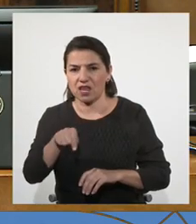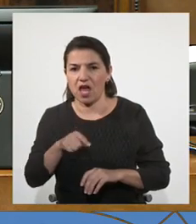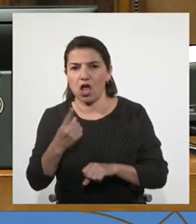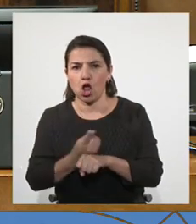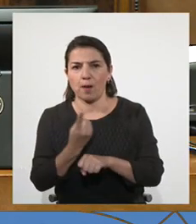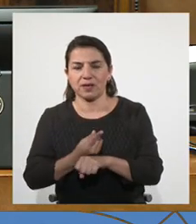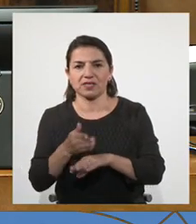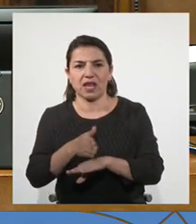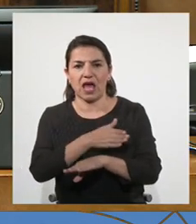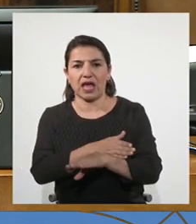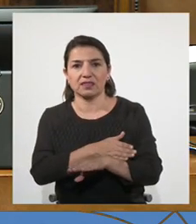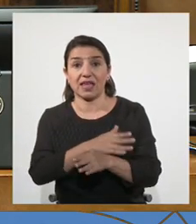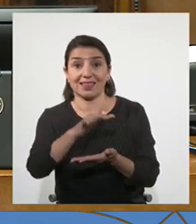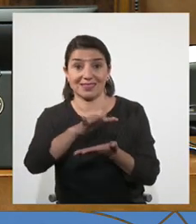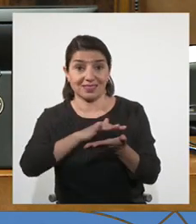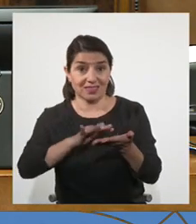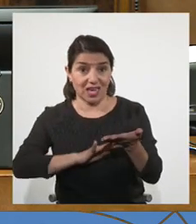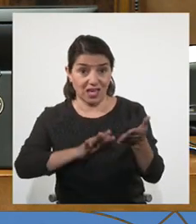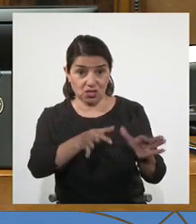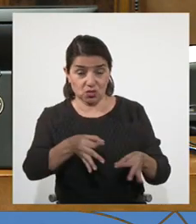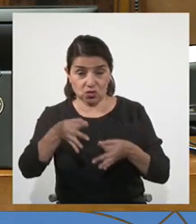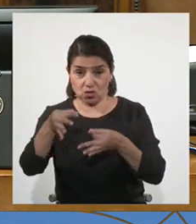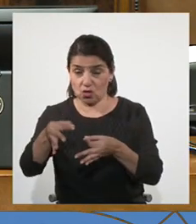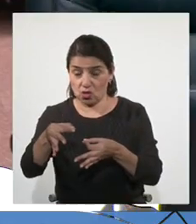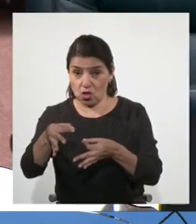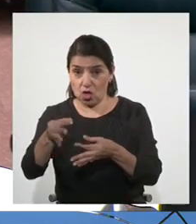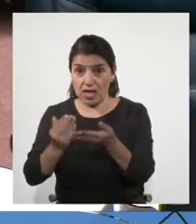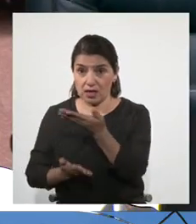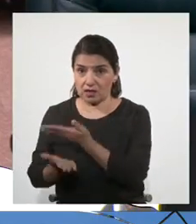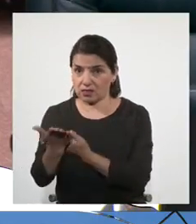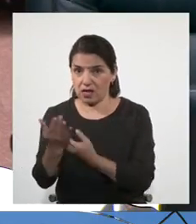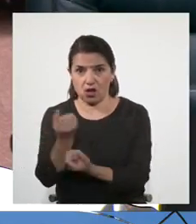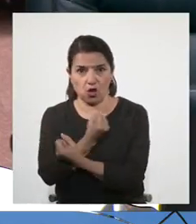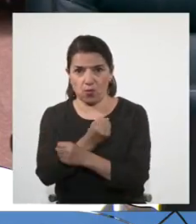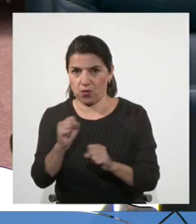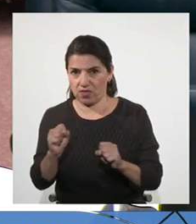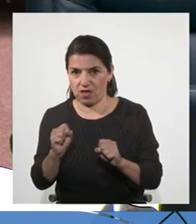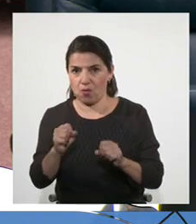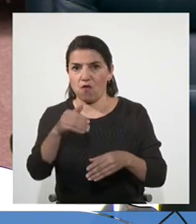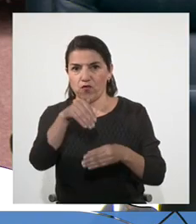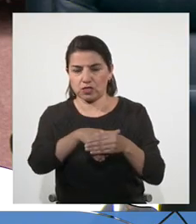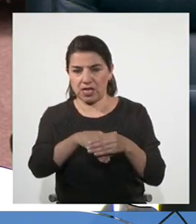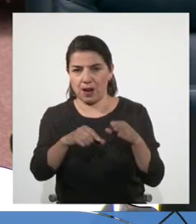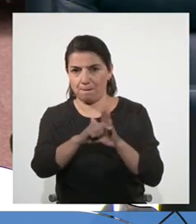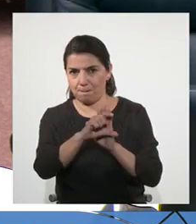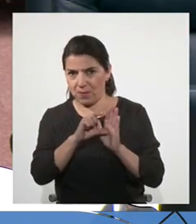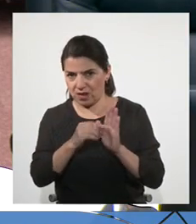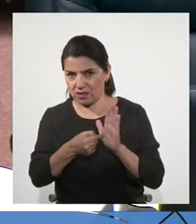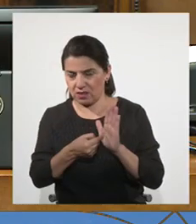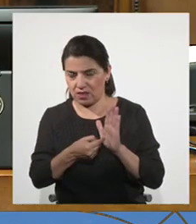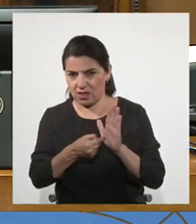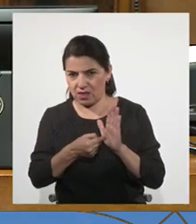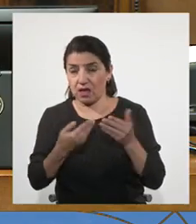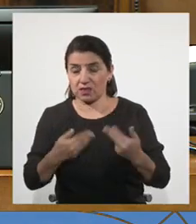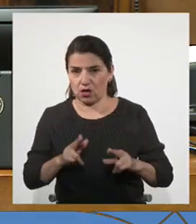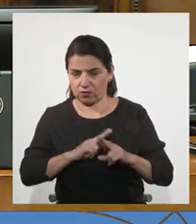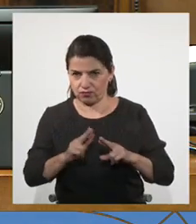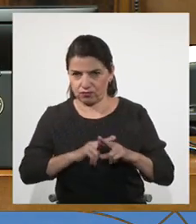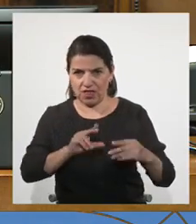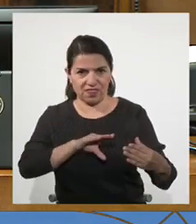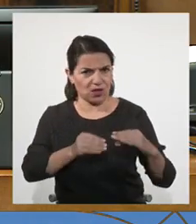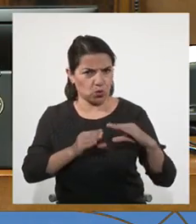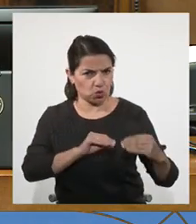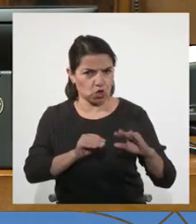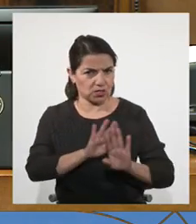¿Va a ingresar o no un texto? Porque si va a ingresar un texto no podemos votar la partida hasta que esto quede resuelto. Por eso estábamos cerrando esta discusión.